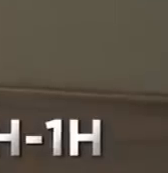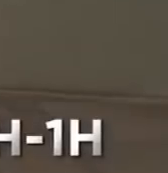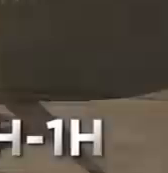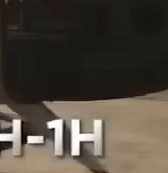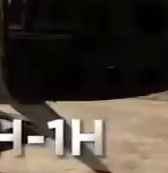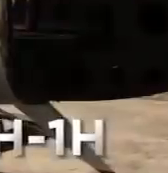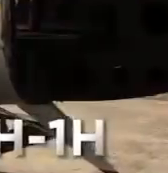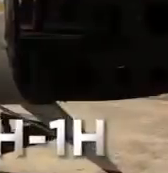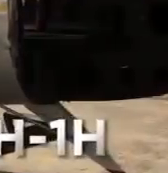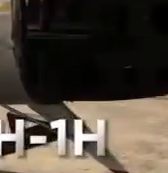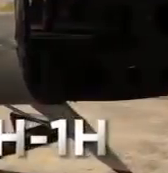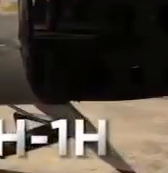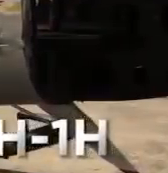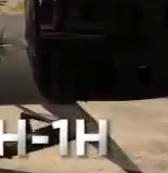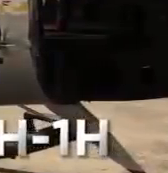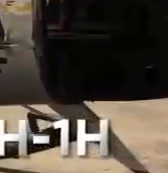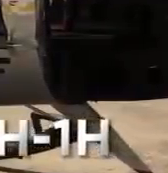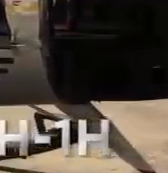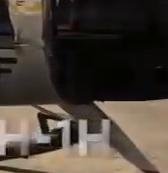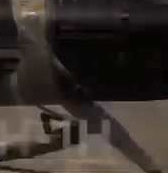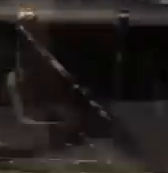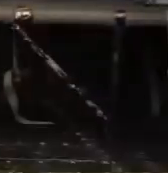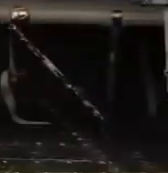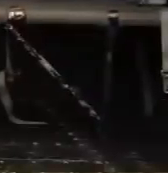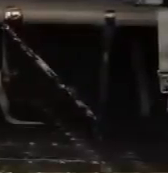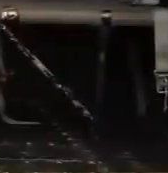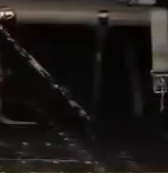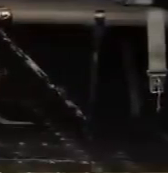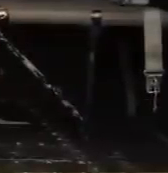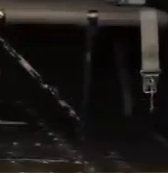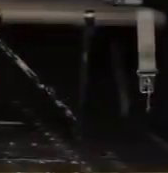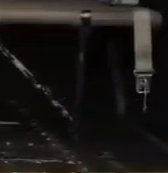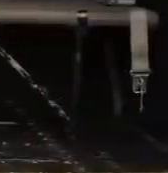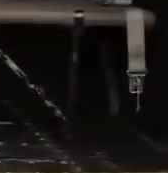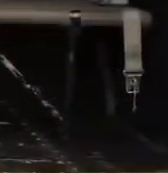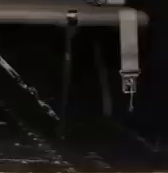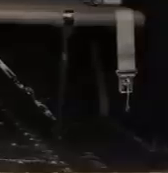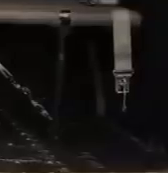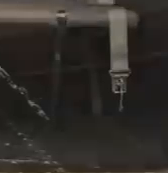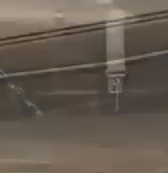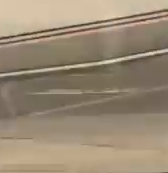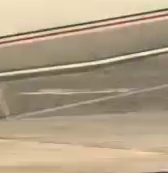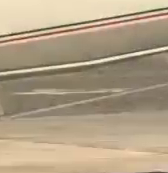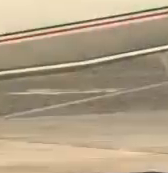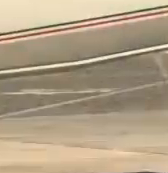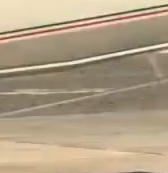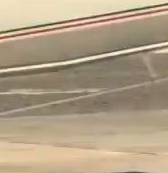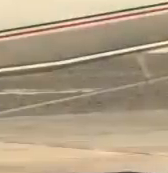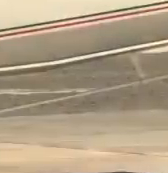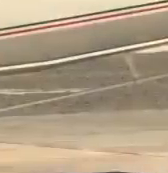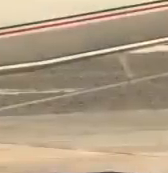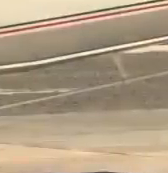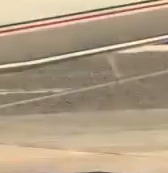a las dependencias de la Administración Pública Federal con aeronaves a su disposición.